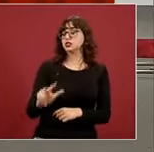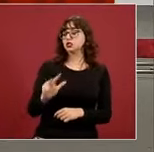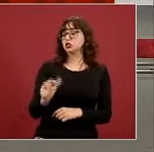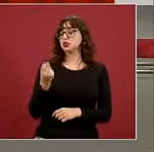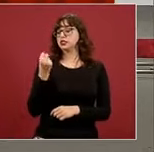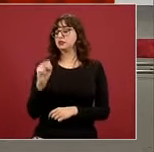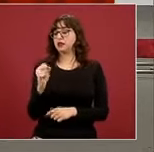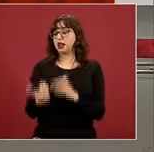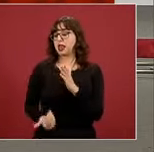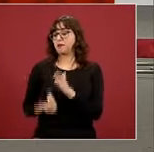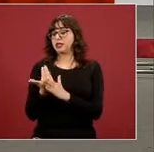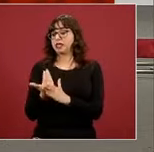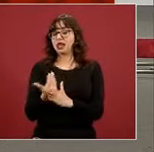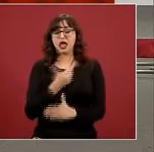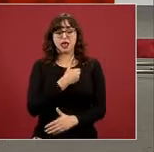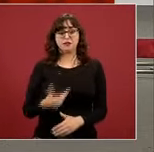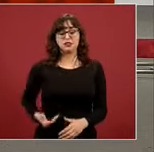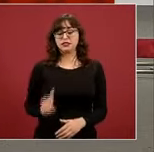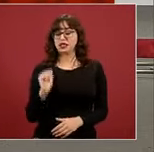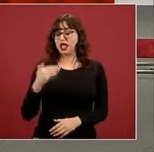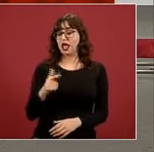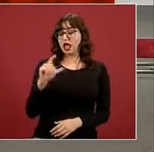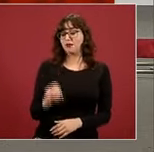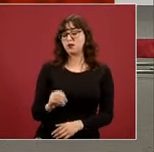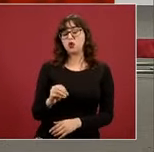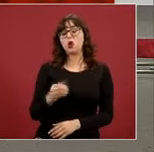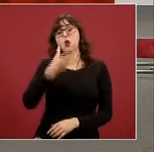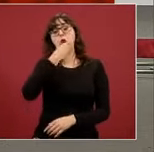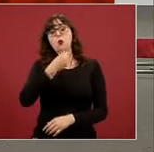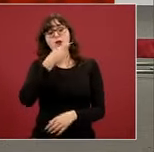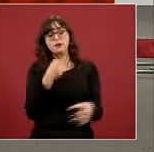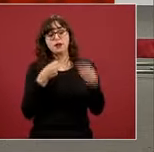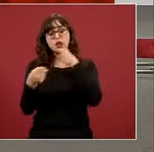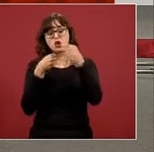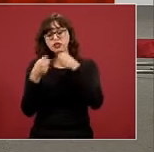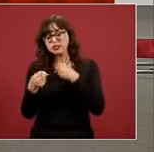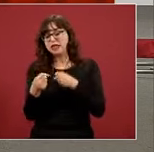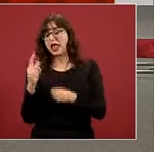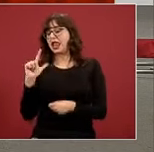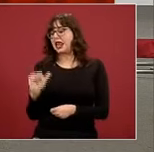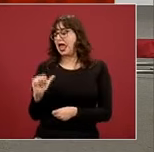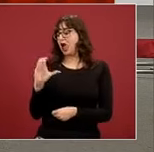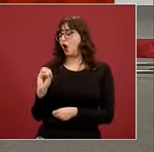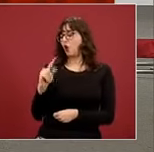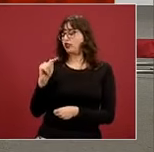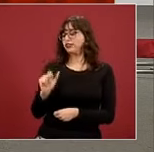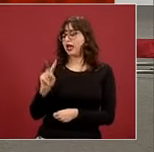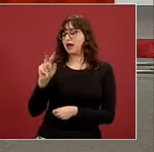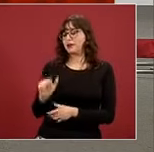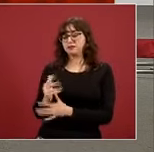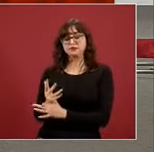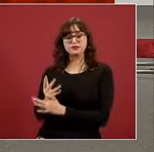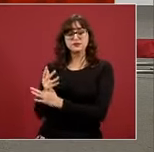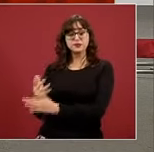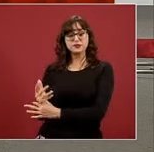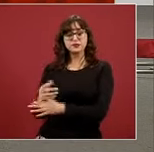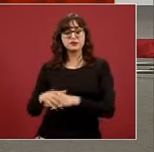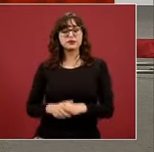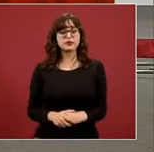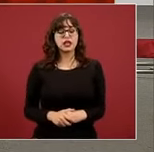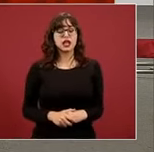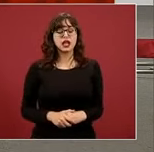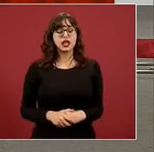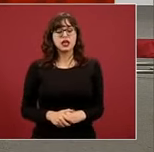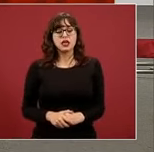el periodista Gaspar Vela de La Octava señaló que había denuncias acerca del uso discrecional